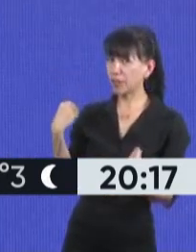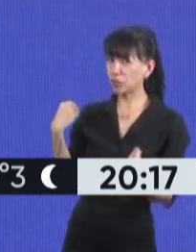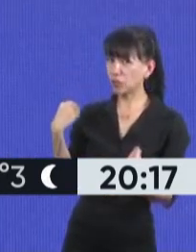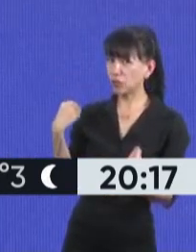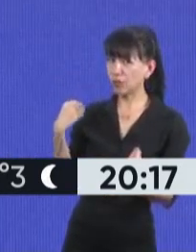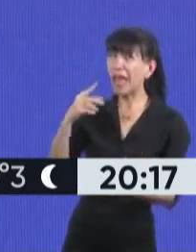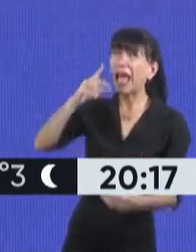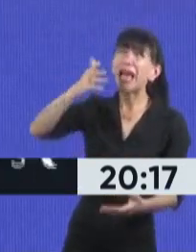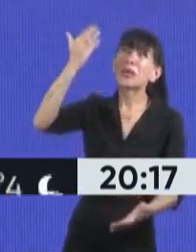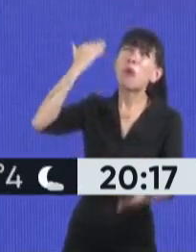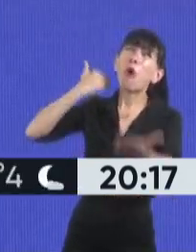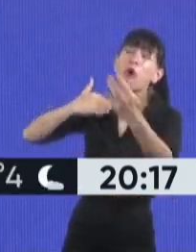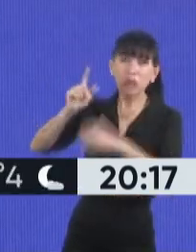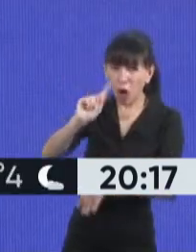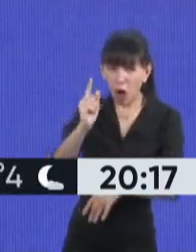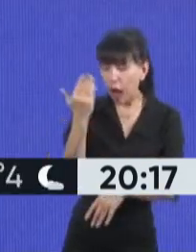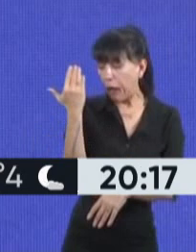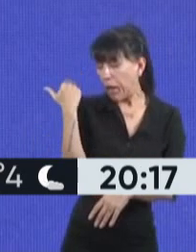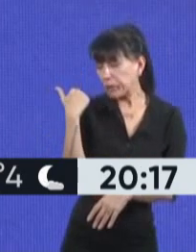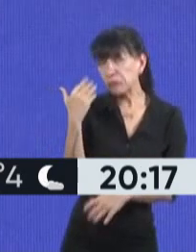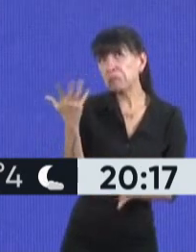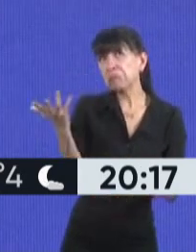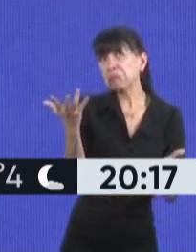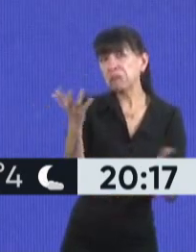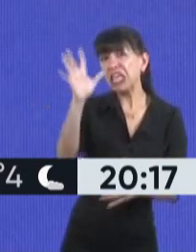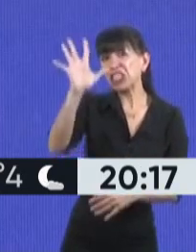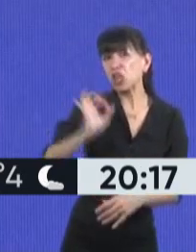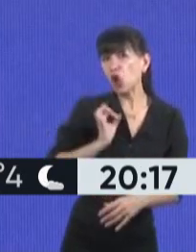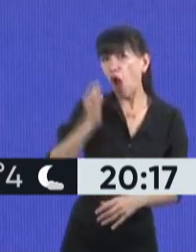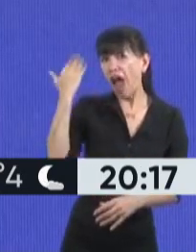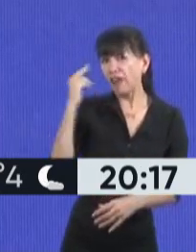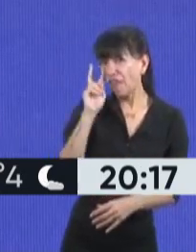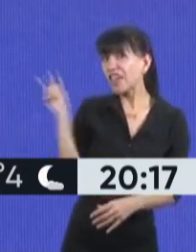¿eh? Miren 5 años atrás, con eso alcanza.